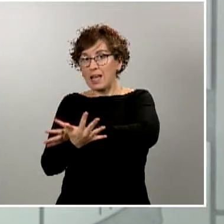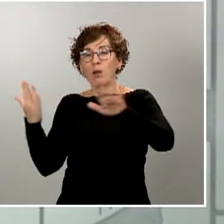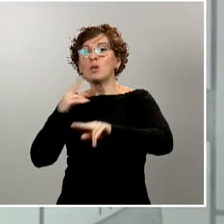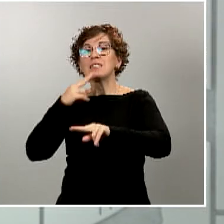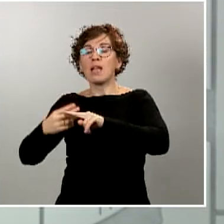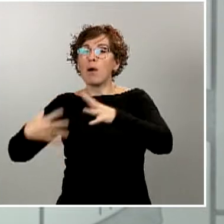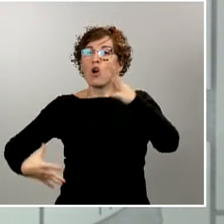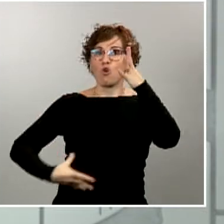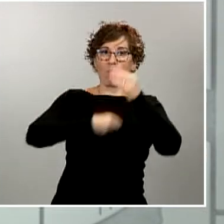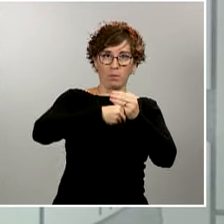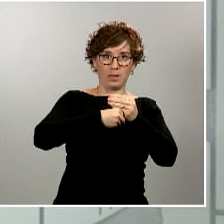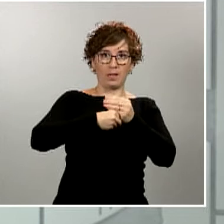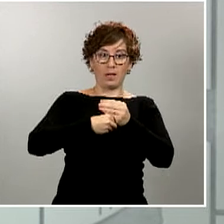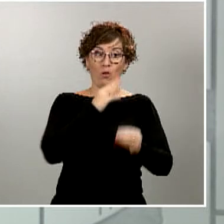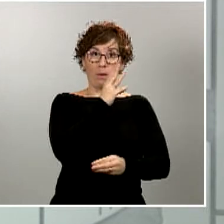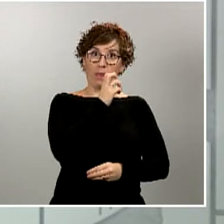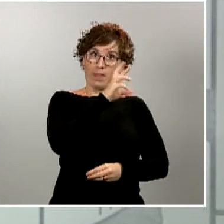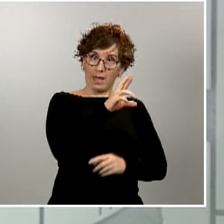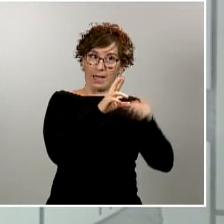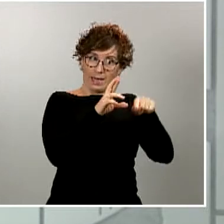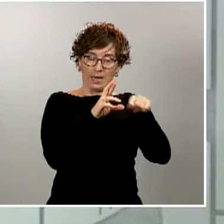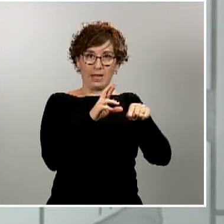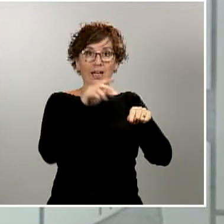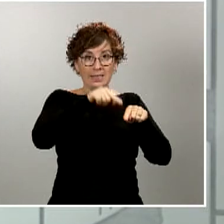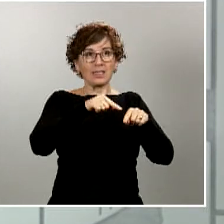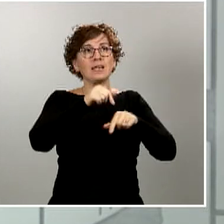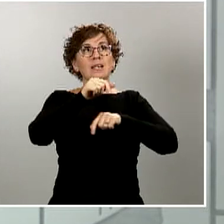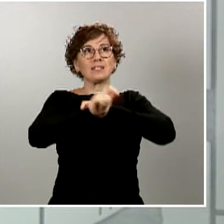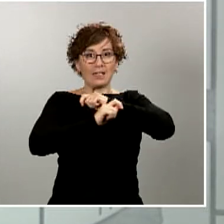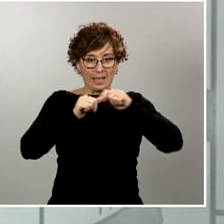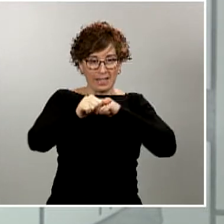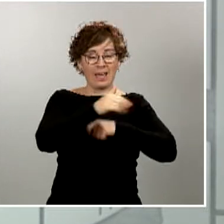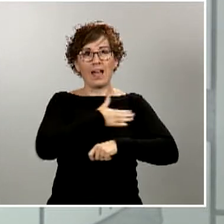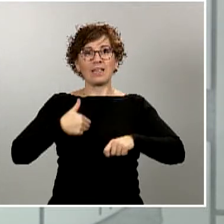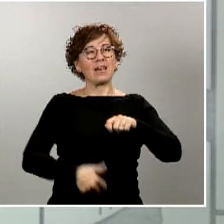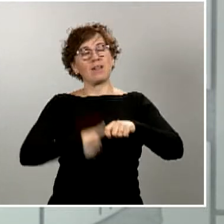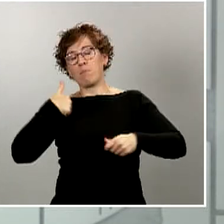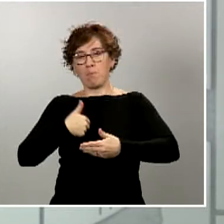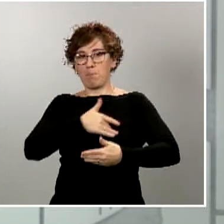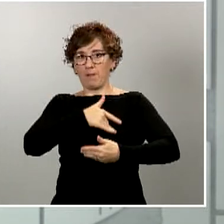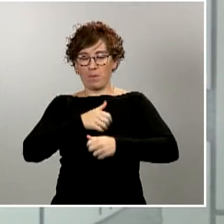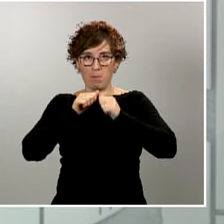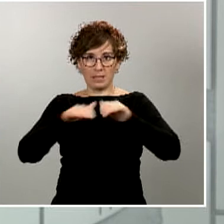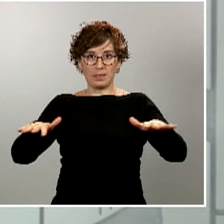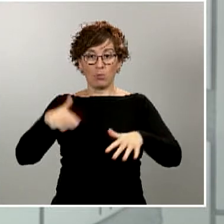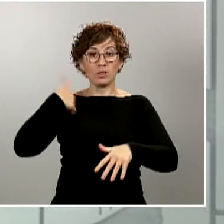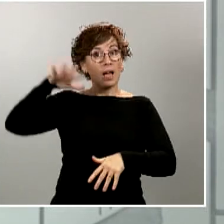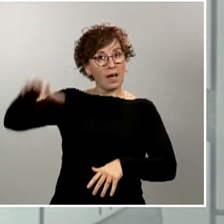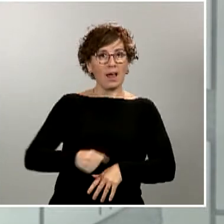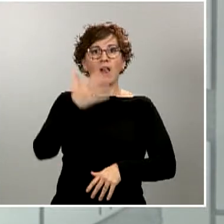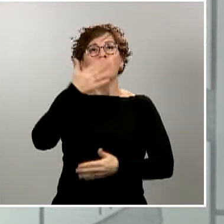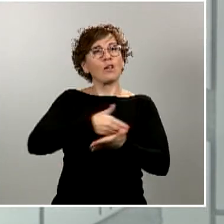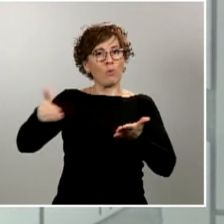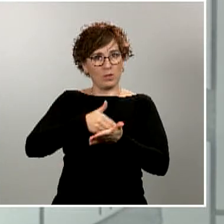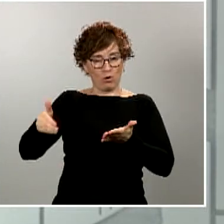los que descansa la estrategia de test masivos que vamos a poner en práctica. El Gobierno de España ha adquirido casi 5 millones de unidades de estos test de diagnóstico rápido, ha